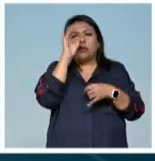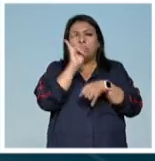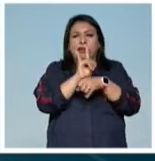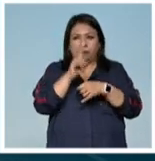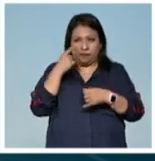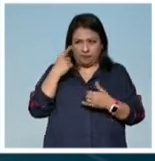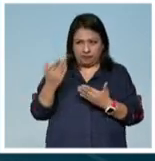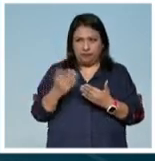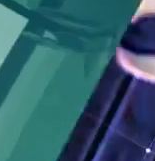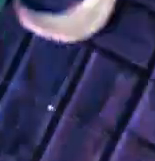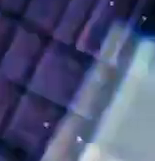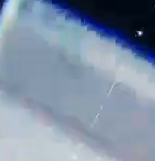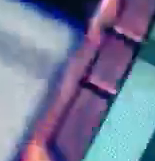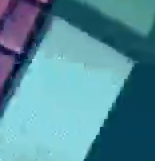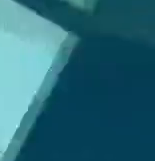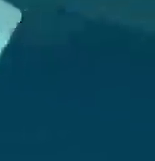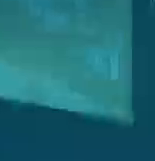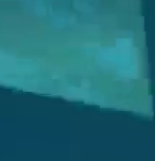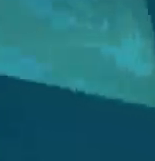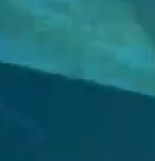esto.